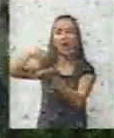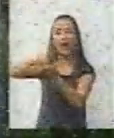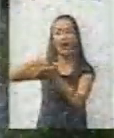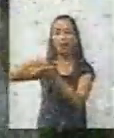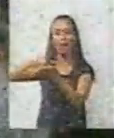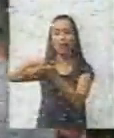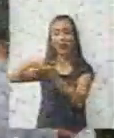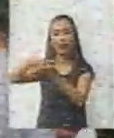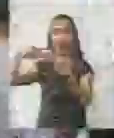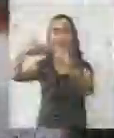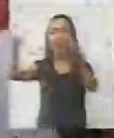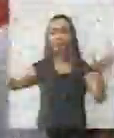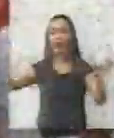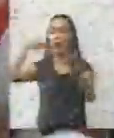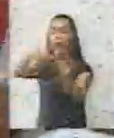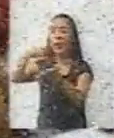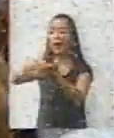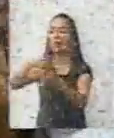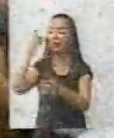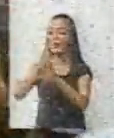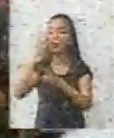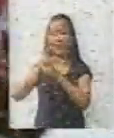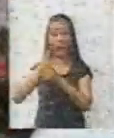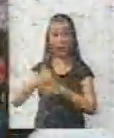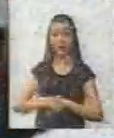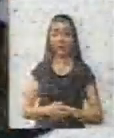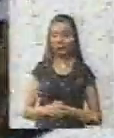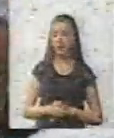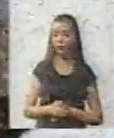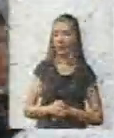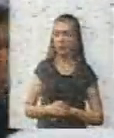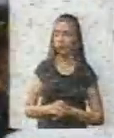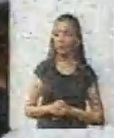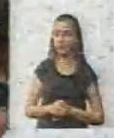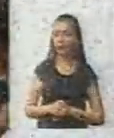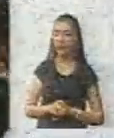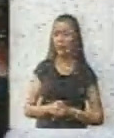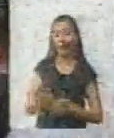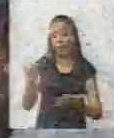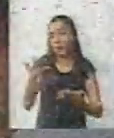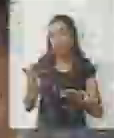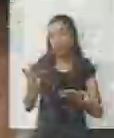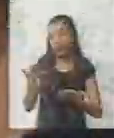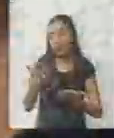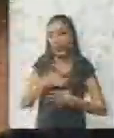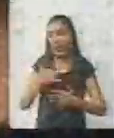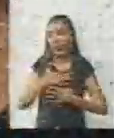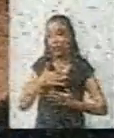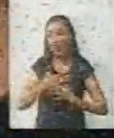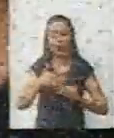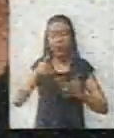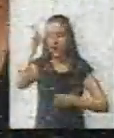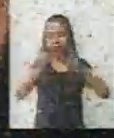entrada. ¿Por eso y le están tirando la mercadería, le están sacando las cosas? Bueno, se desbordó, lamentablemente se desbordó.